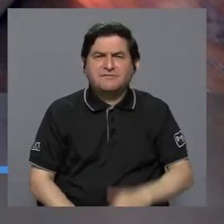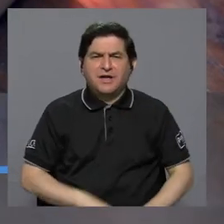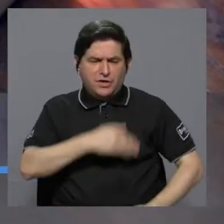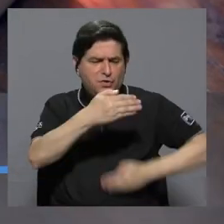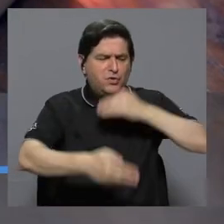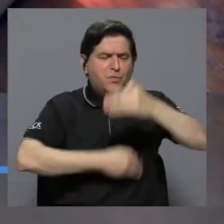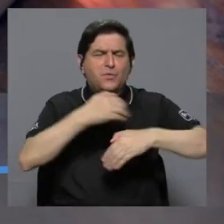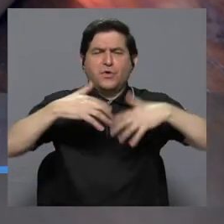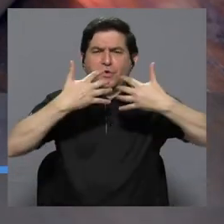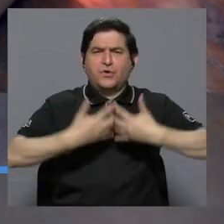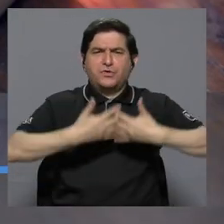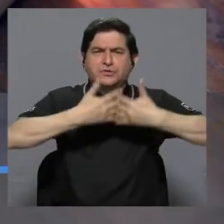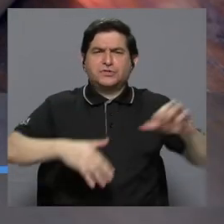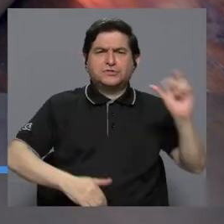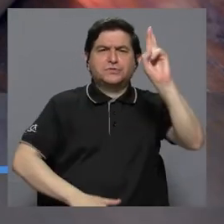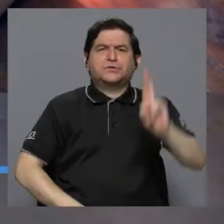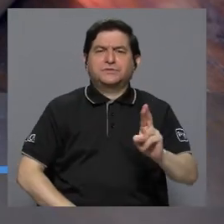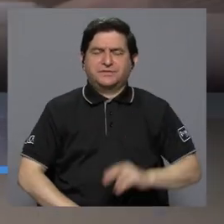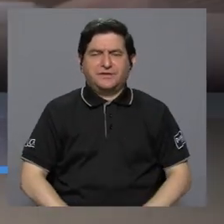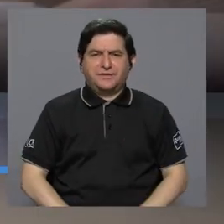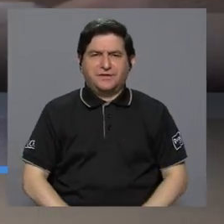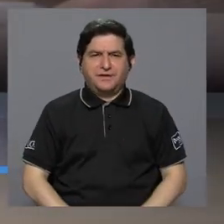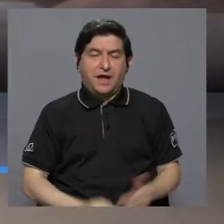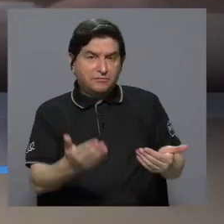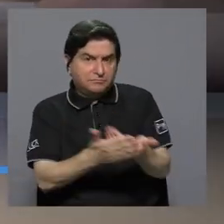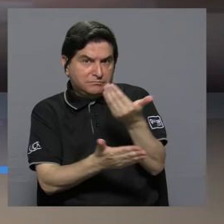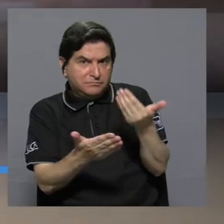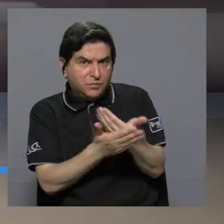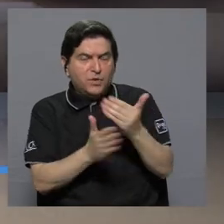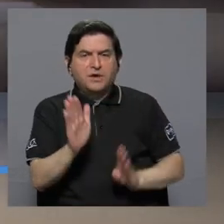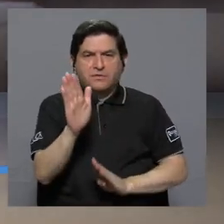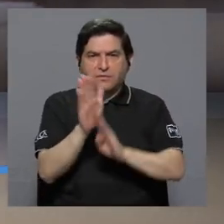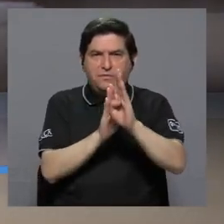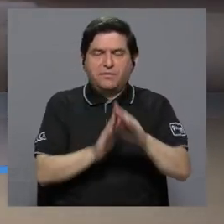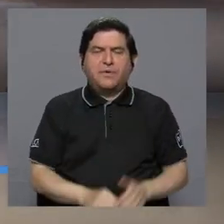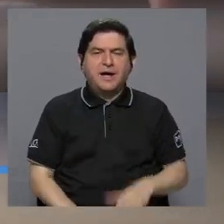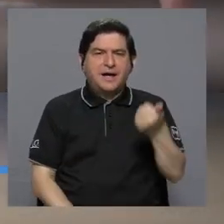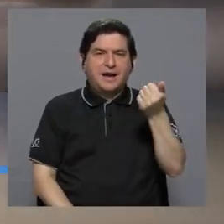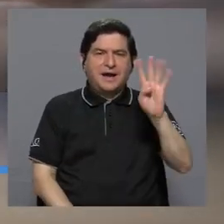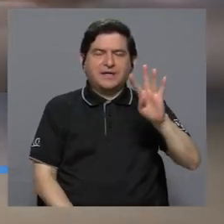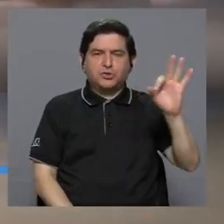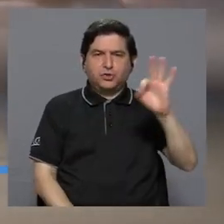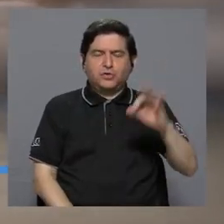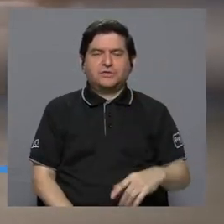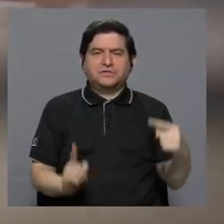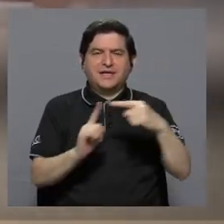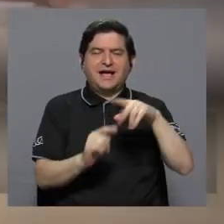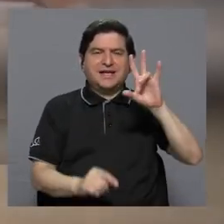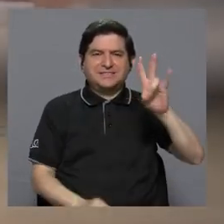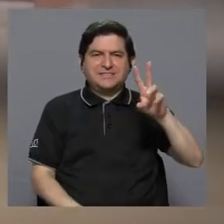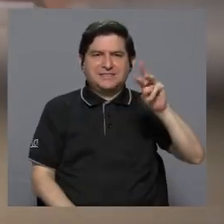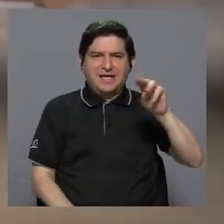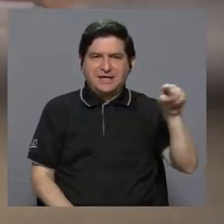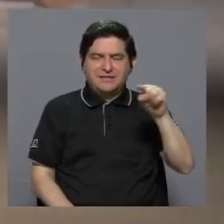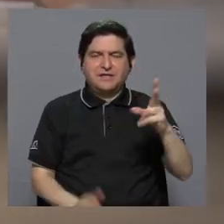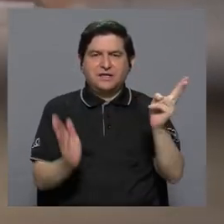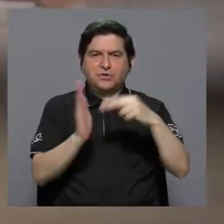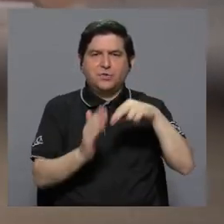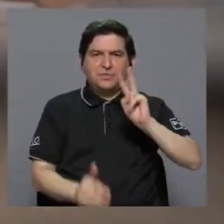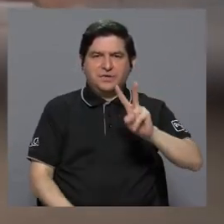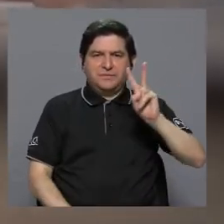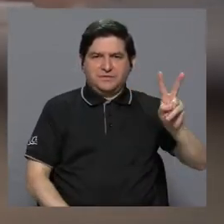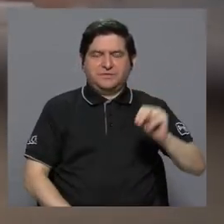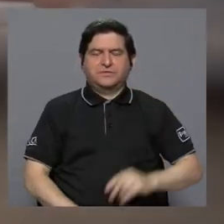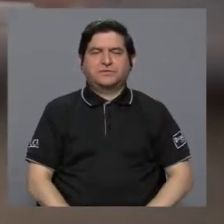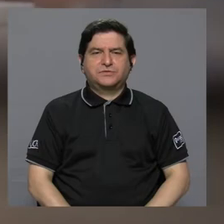dinámica empresarial en Costa Rica. La más reciente se desarrolló del 14 de febrero al 7 de marzo de